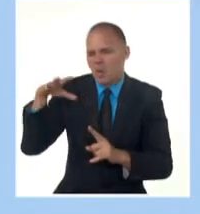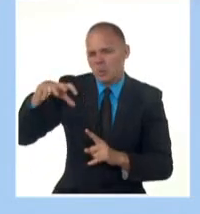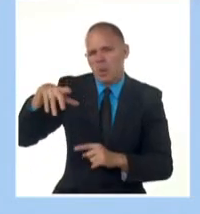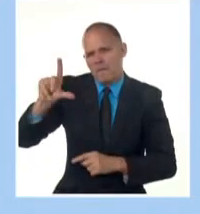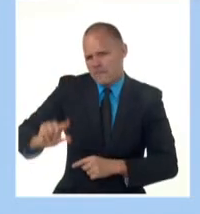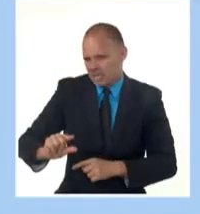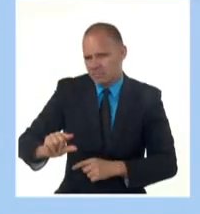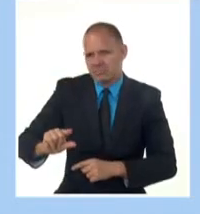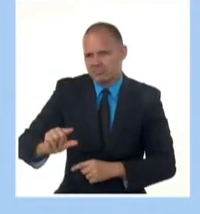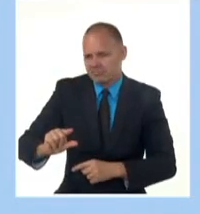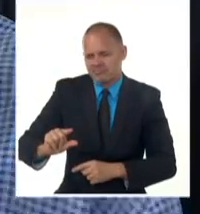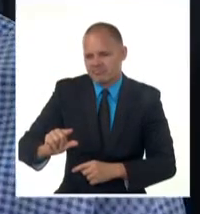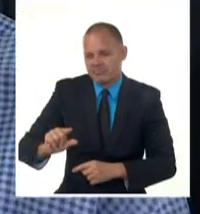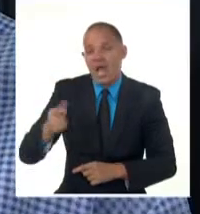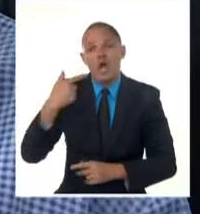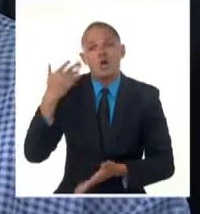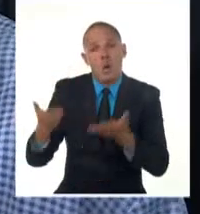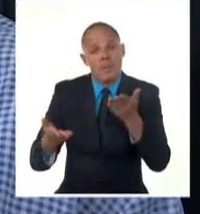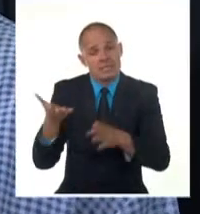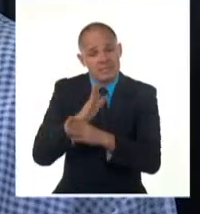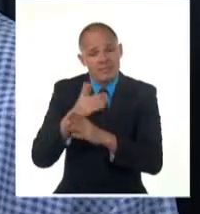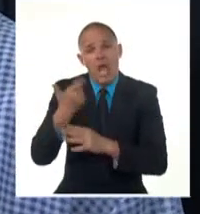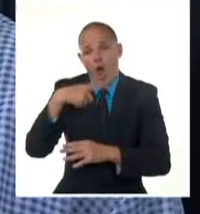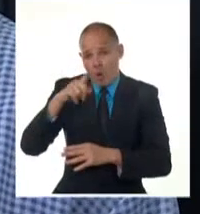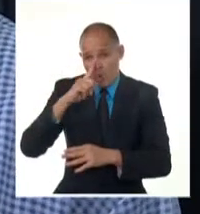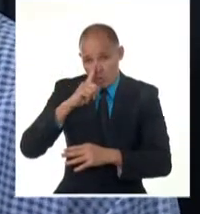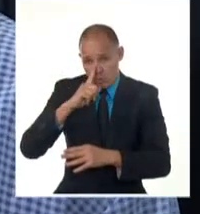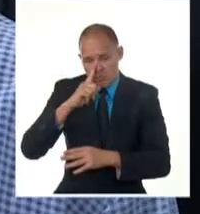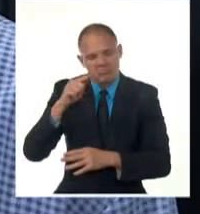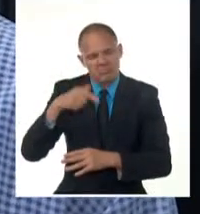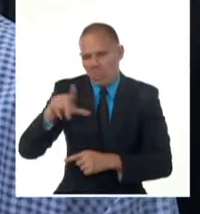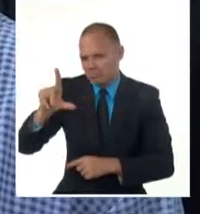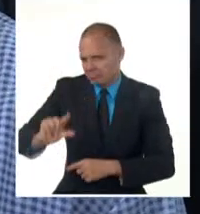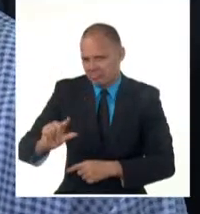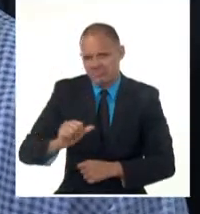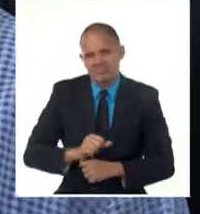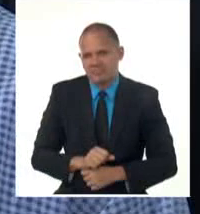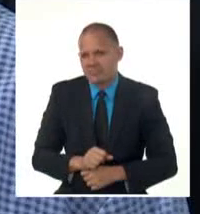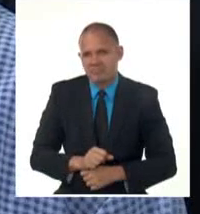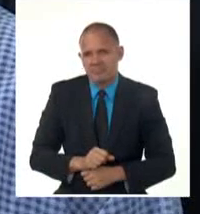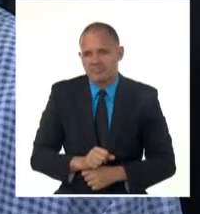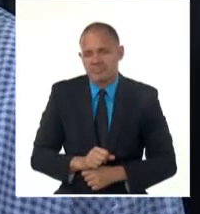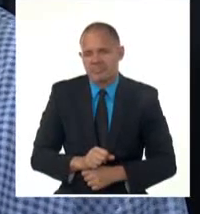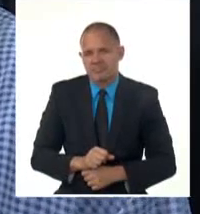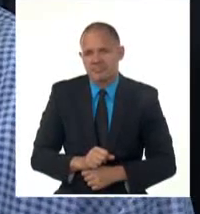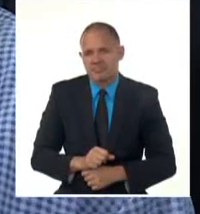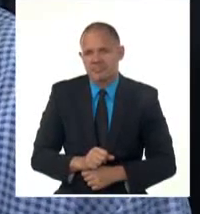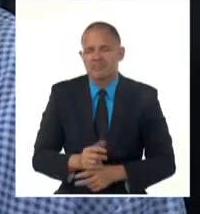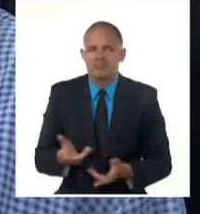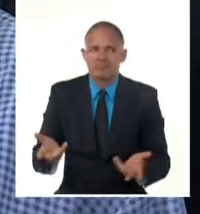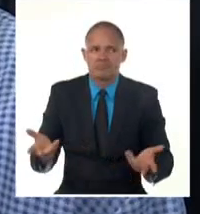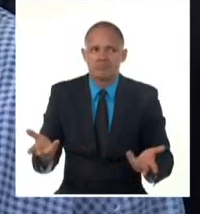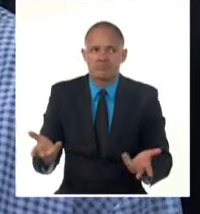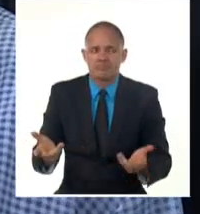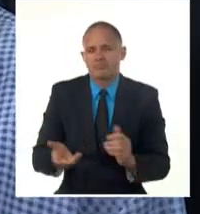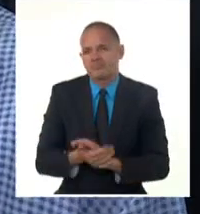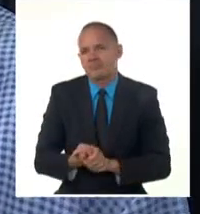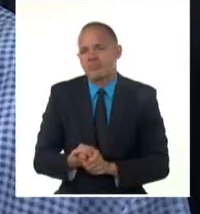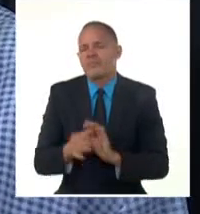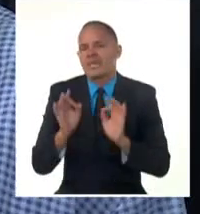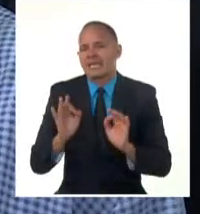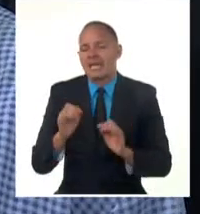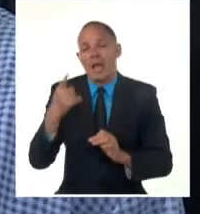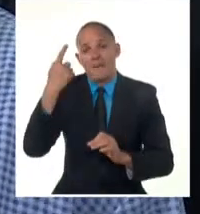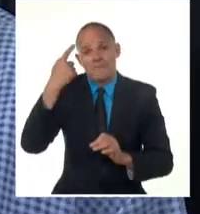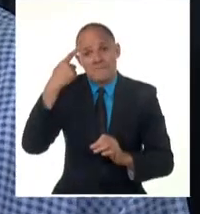para estos primeros días del mes e incluso para la tendencia que tiene el mes normal. Por tanto, no ha sido en todo el país